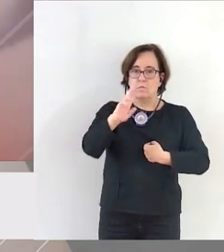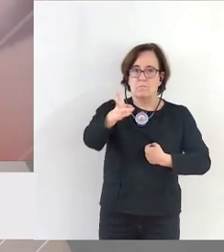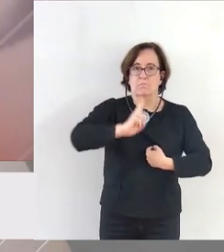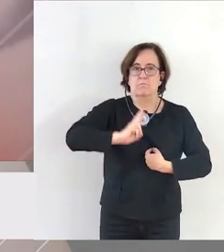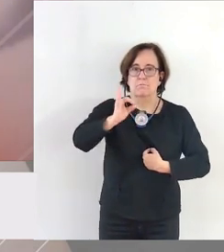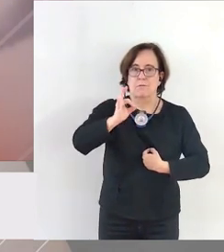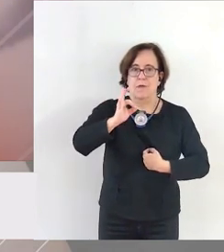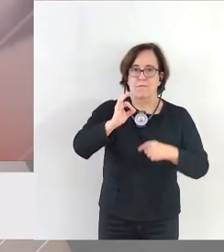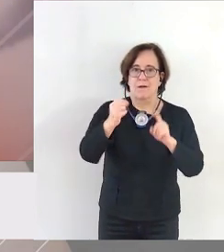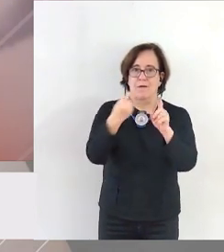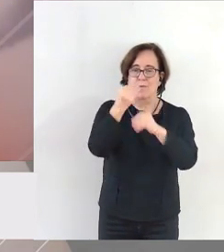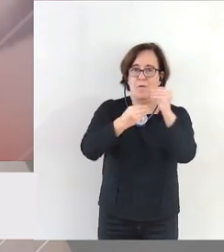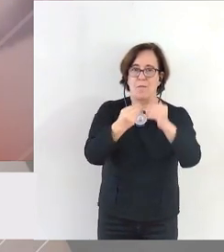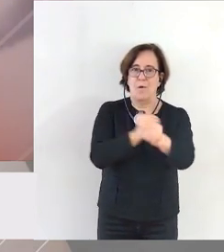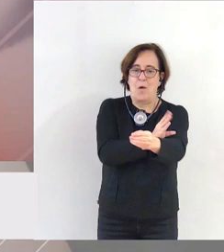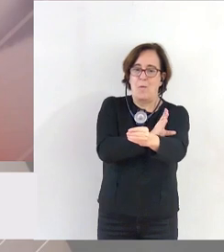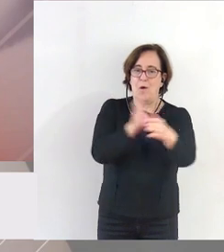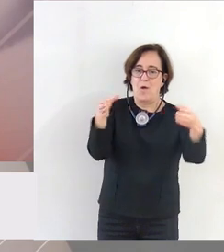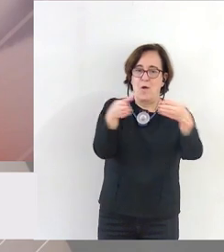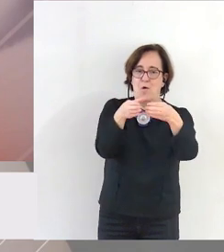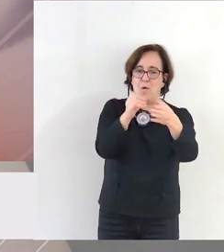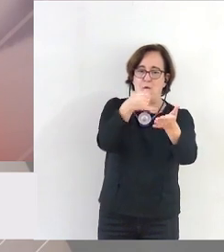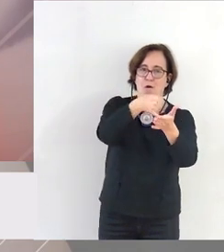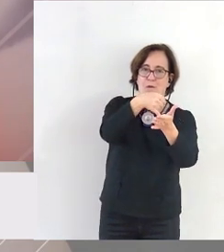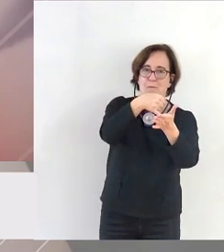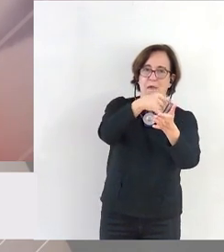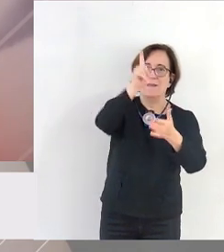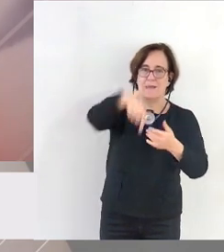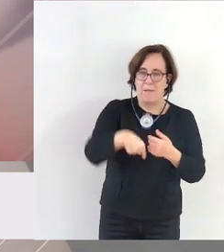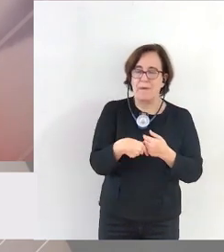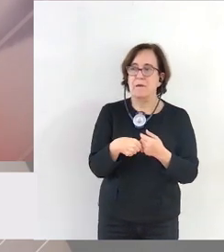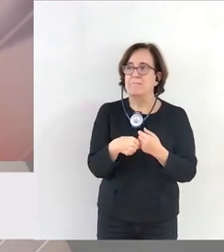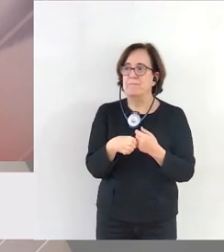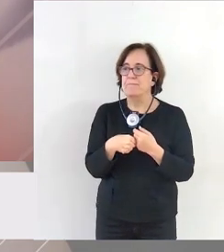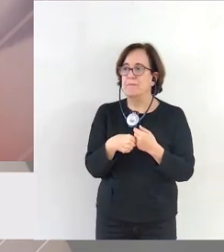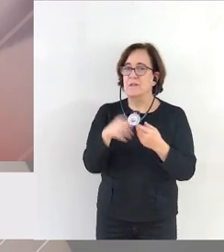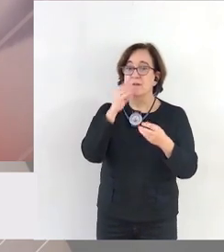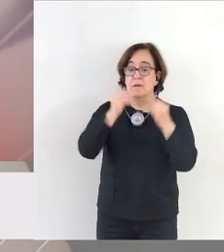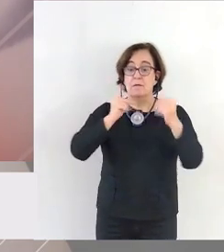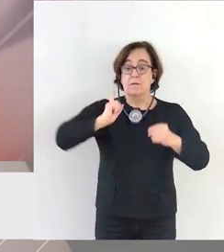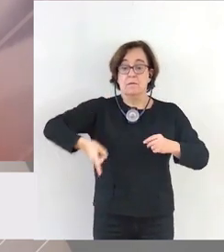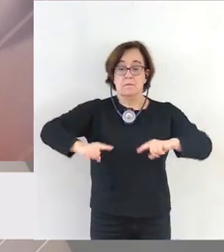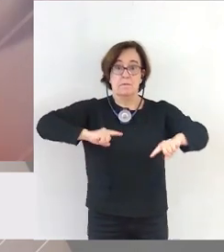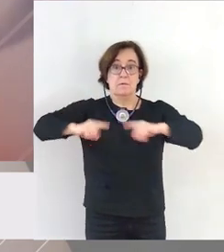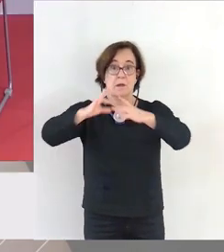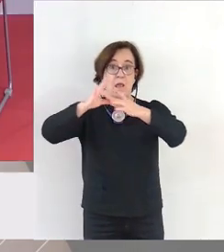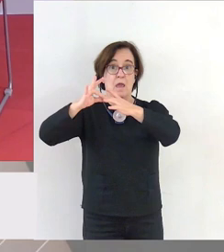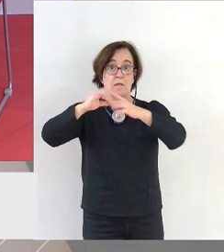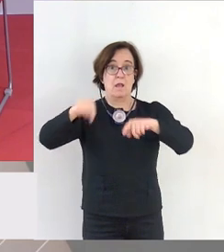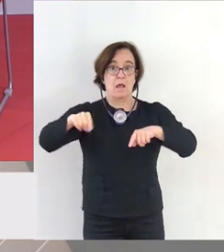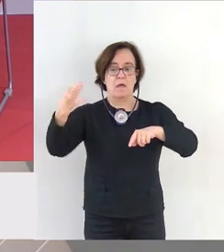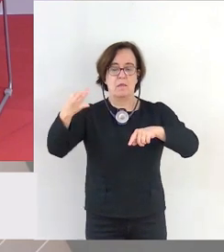que apoyar el empoderamiento de los grupos vulnera y también los tomadores de decisiones quienes tienen poder tienen